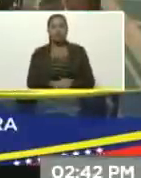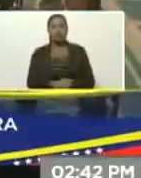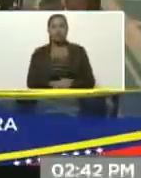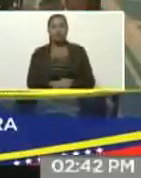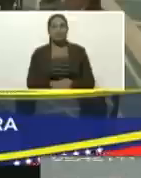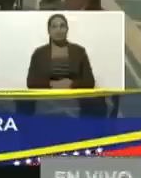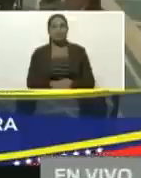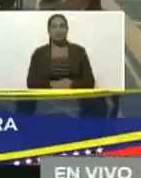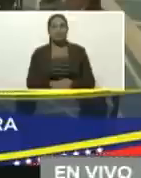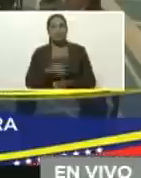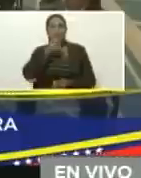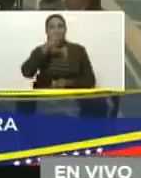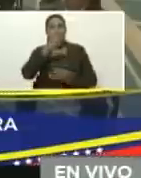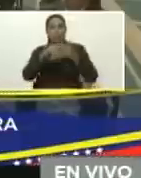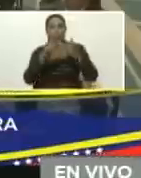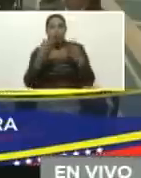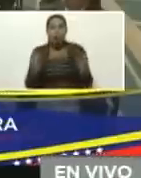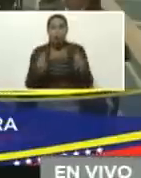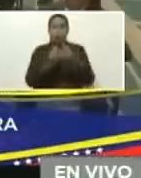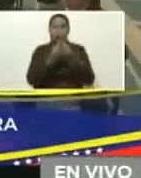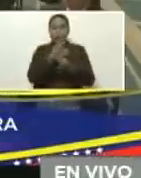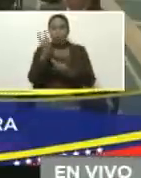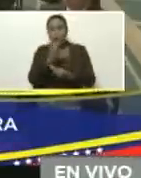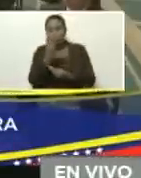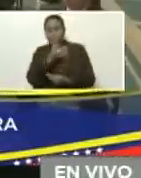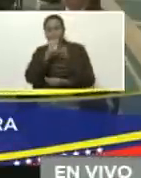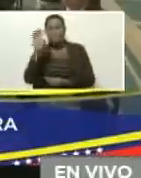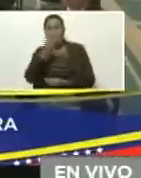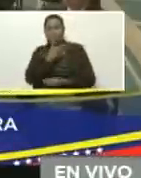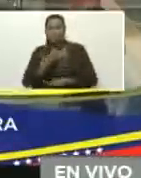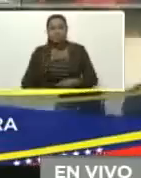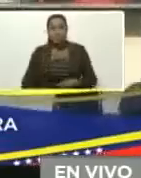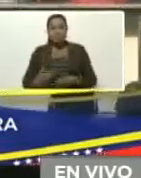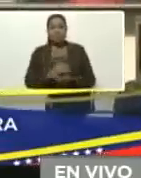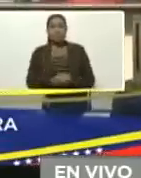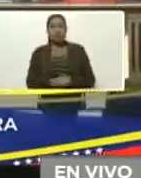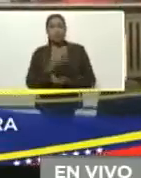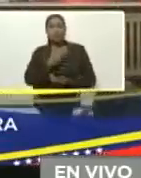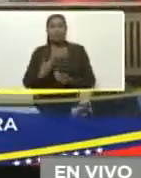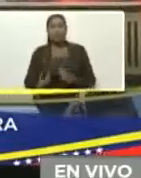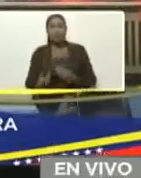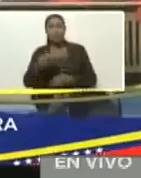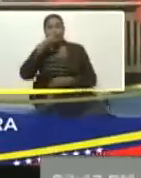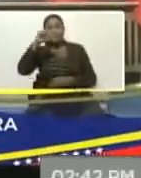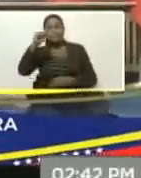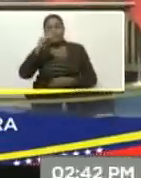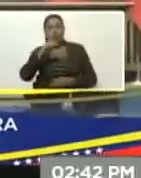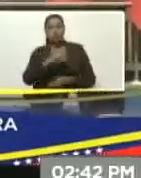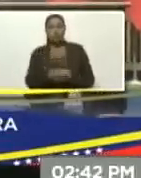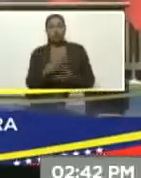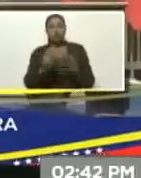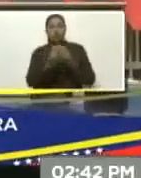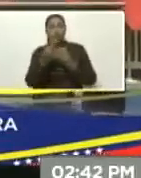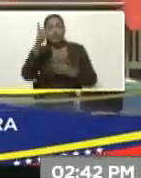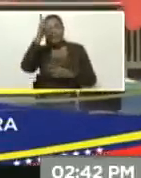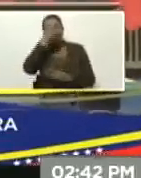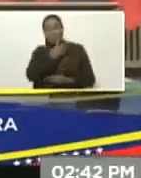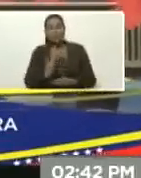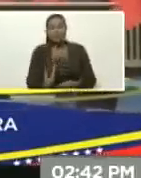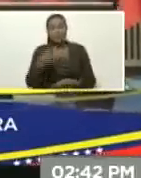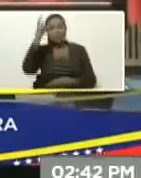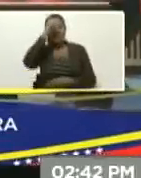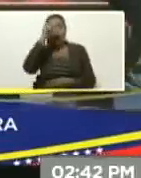Ha sido la declaración conjunta de ambos presidentes, el presidente de la República Bolivariana de Venezuela y el presidente de